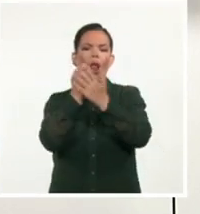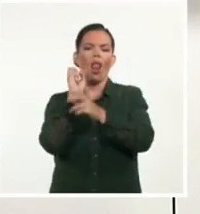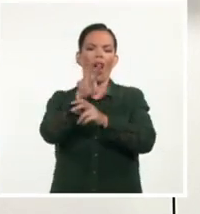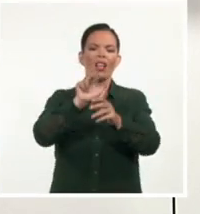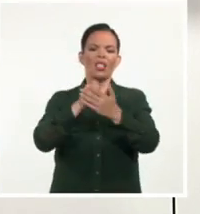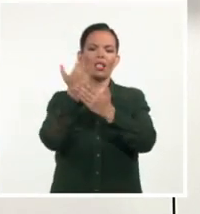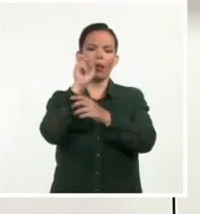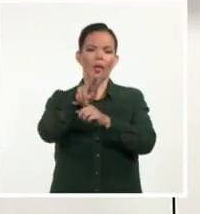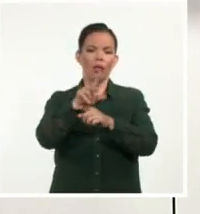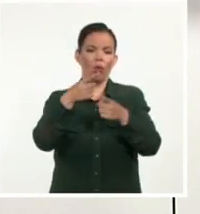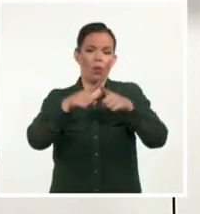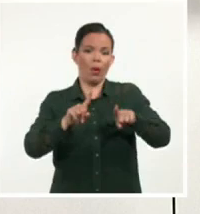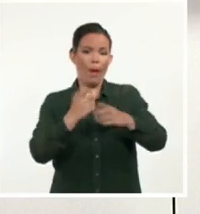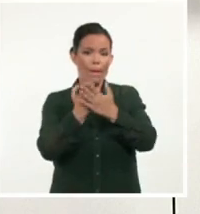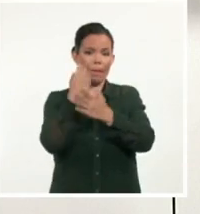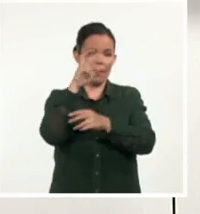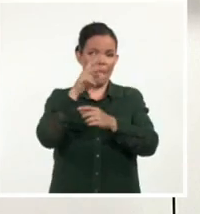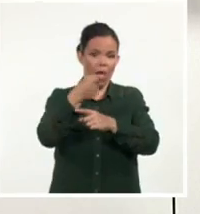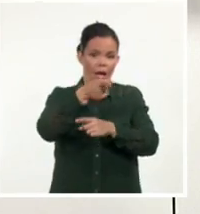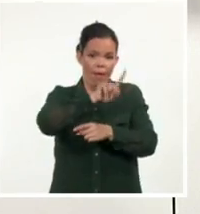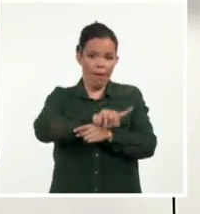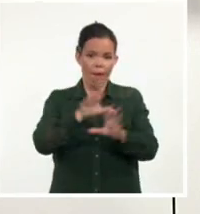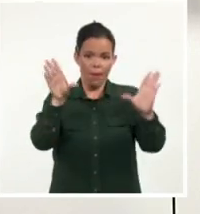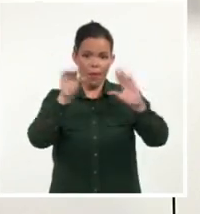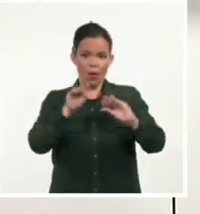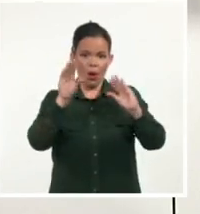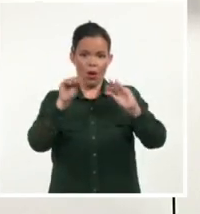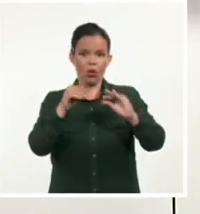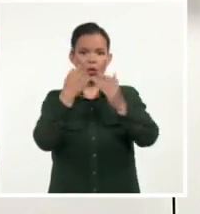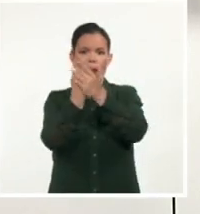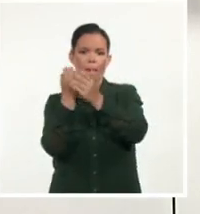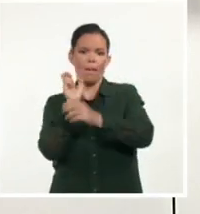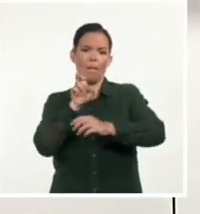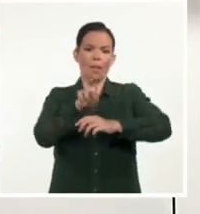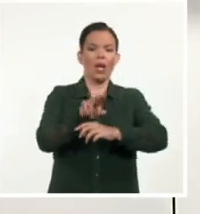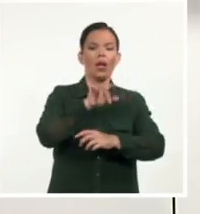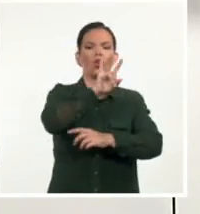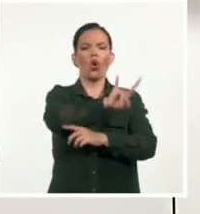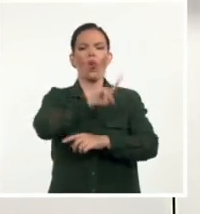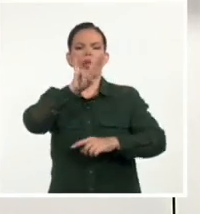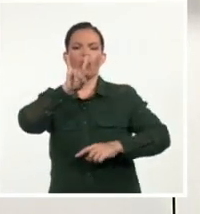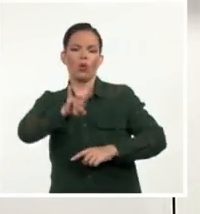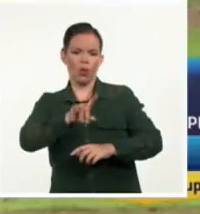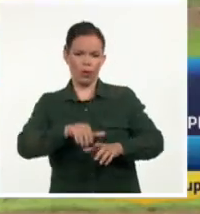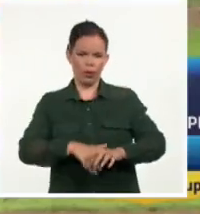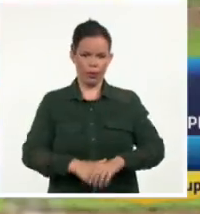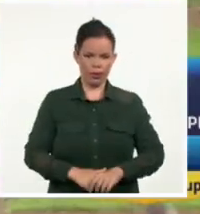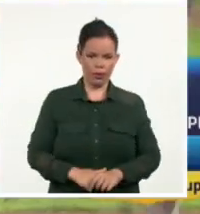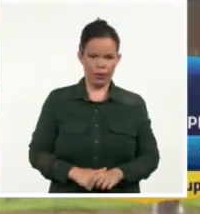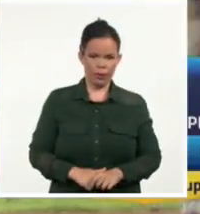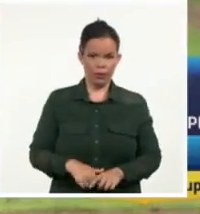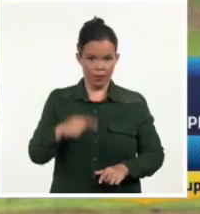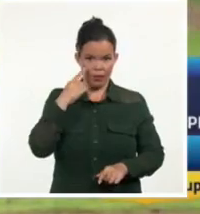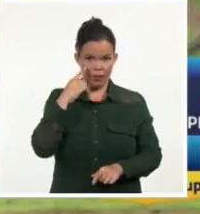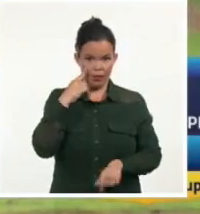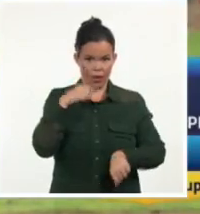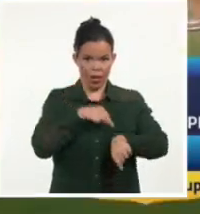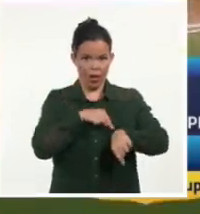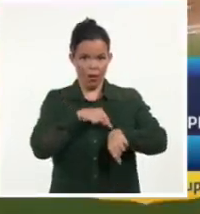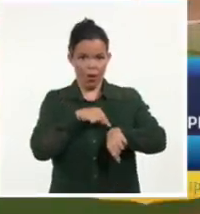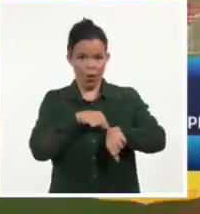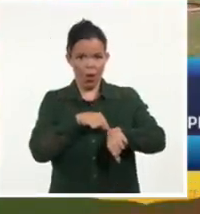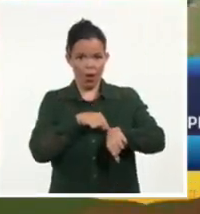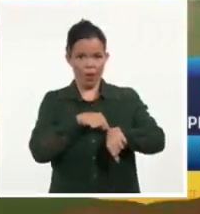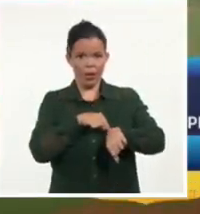submarino japonés que trabajó en ese partido empleó 99 envíos vean aquí este es el momento en que rius a